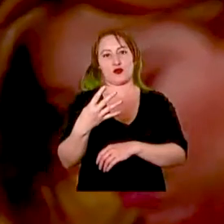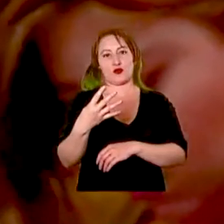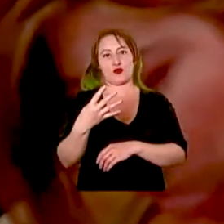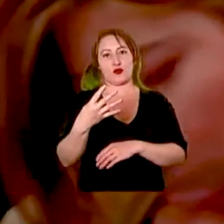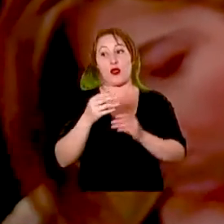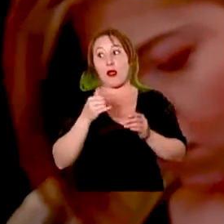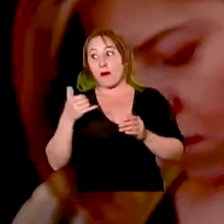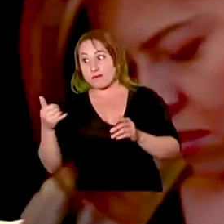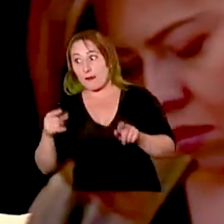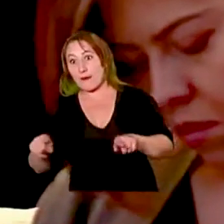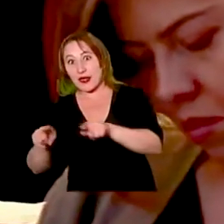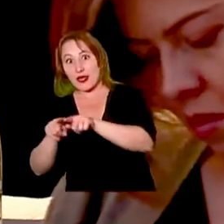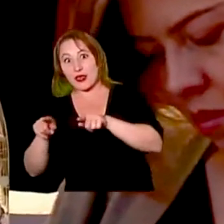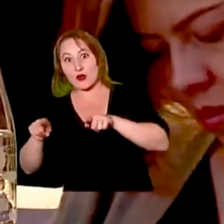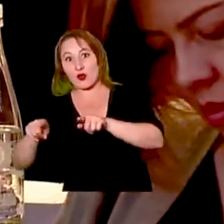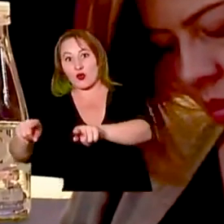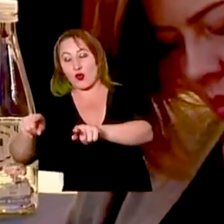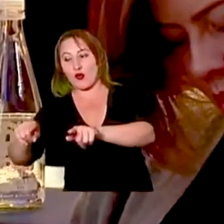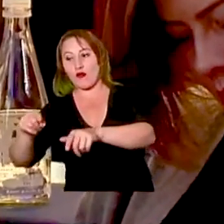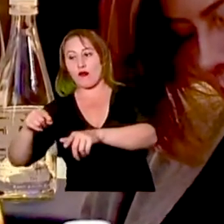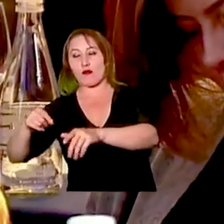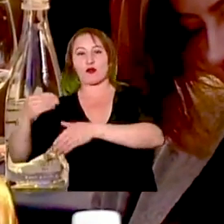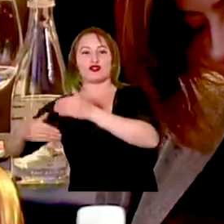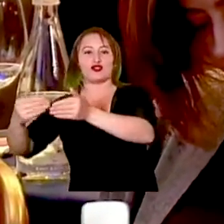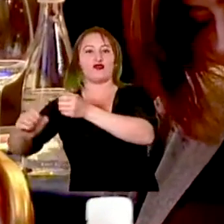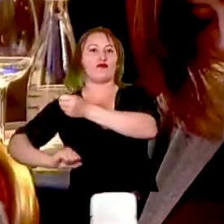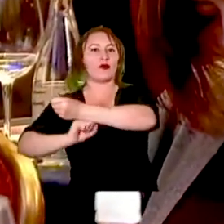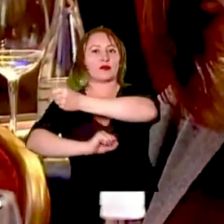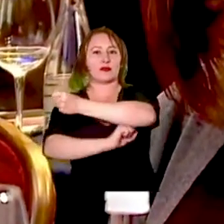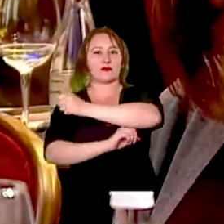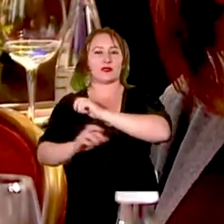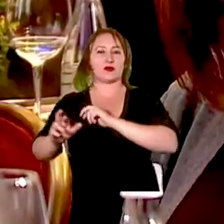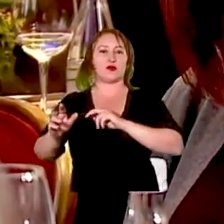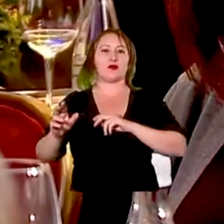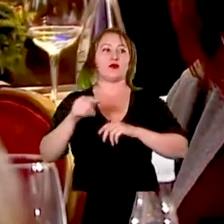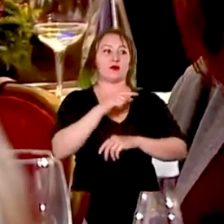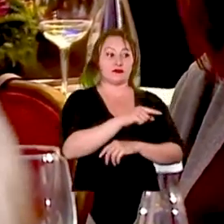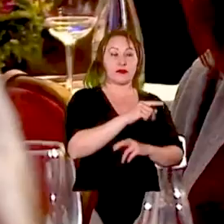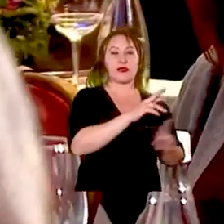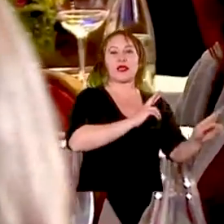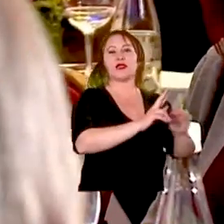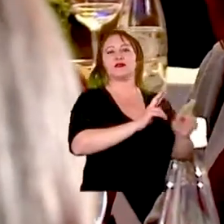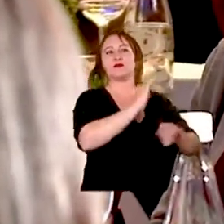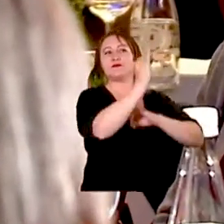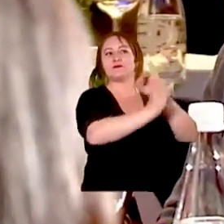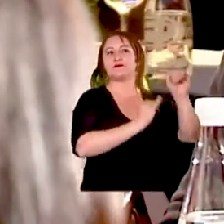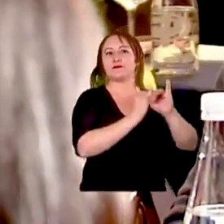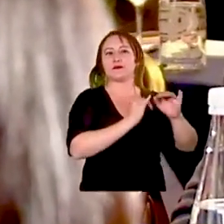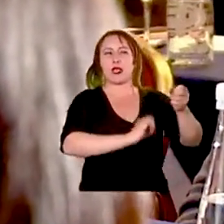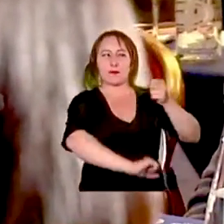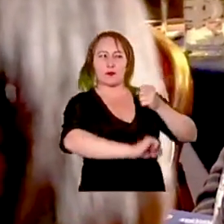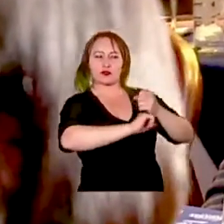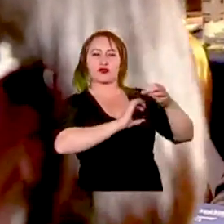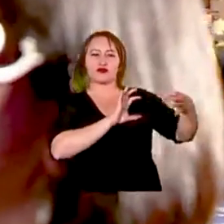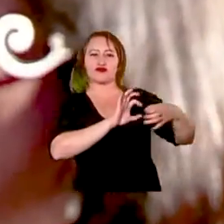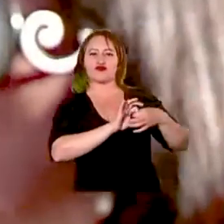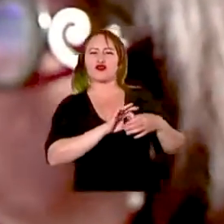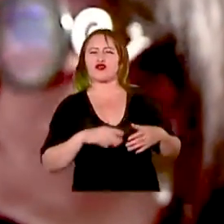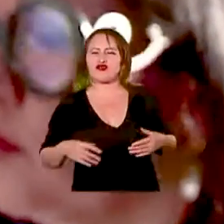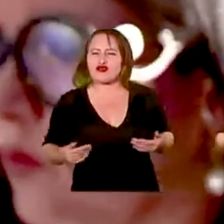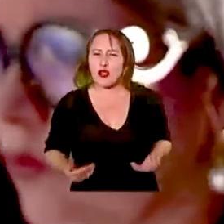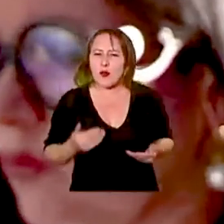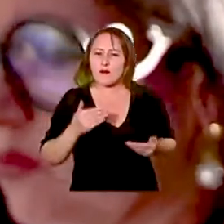de fortalecimiento institucional y de relacionamiento internacional de apoyo y articulación. ¿Cómo son